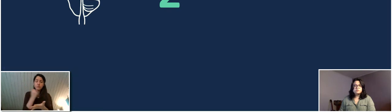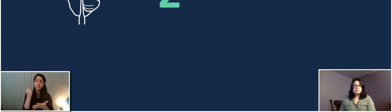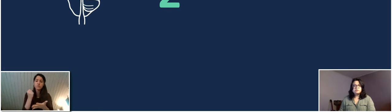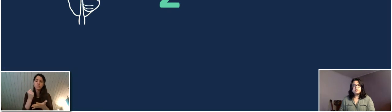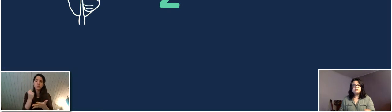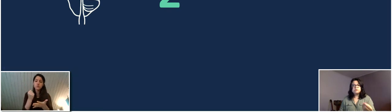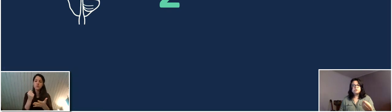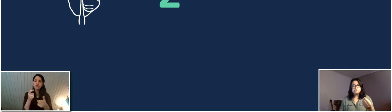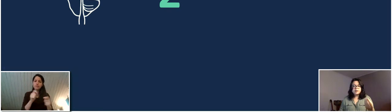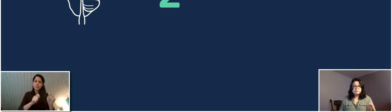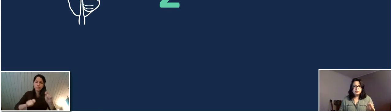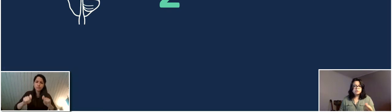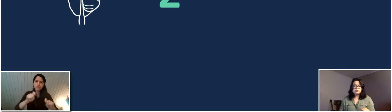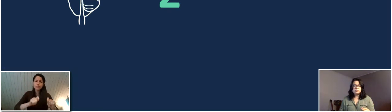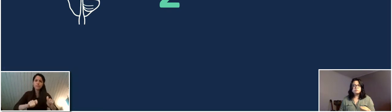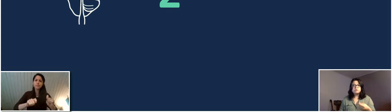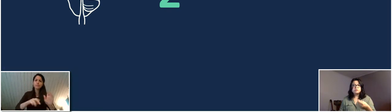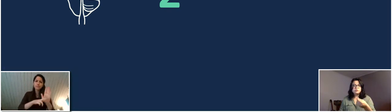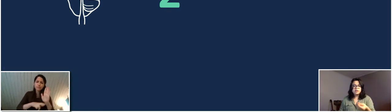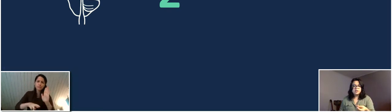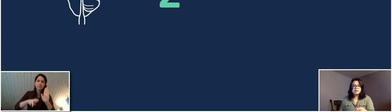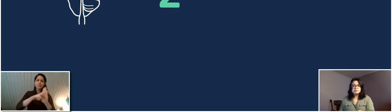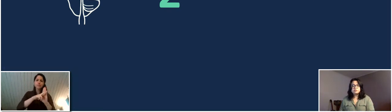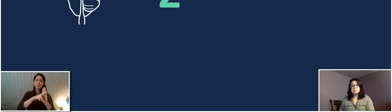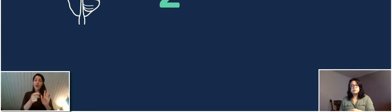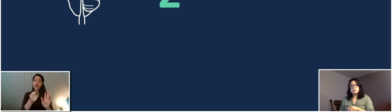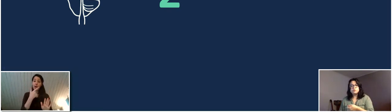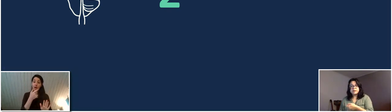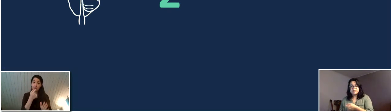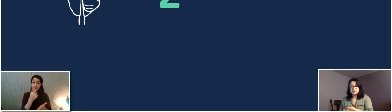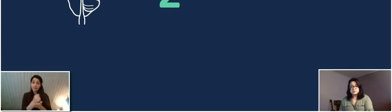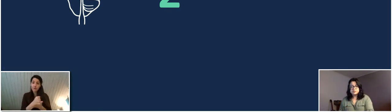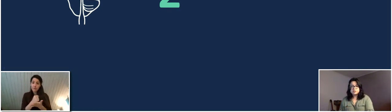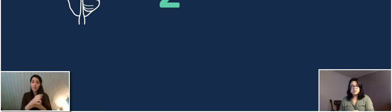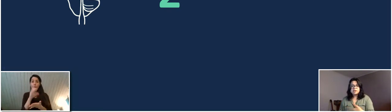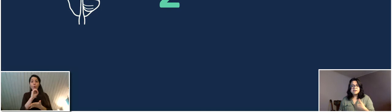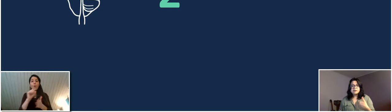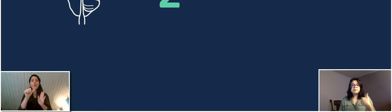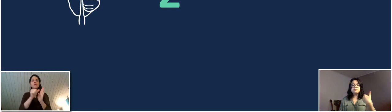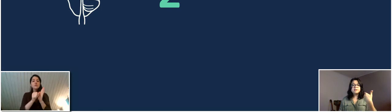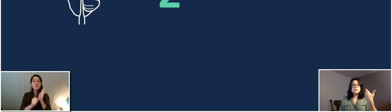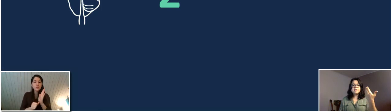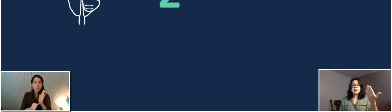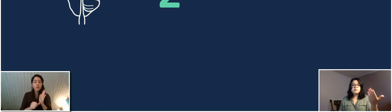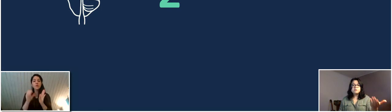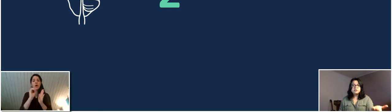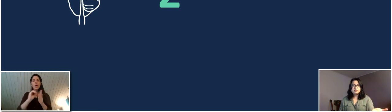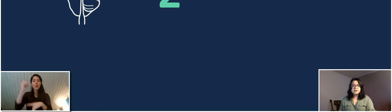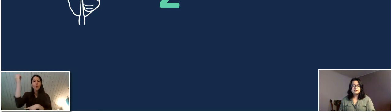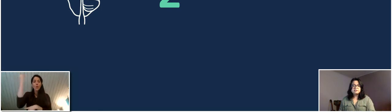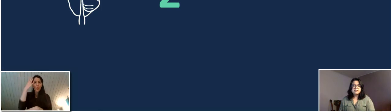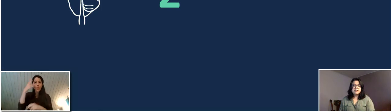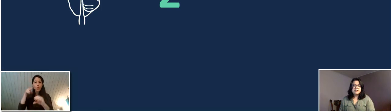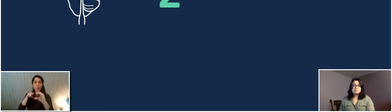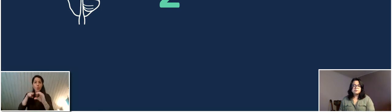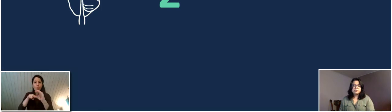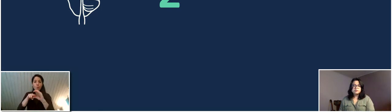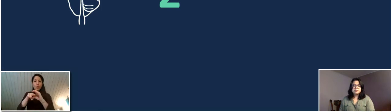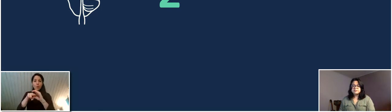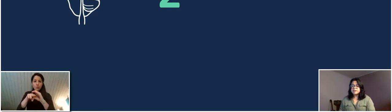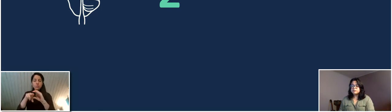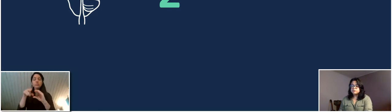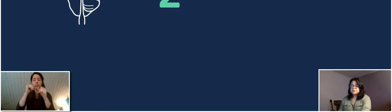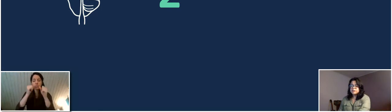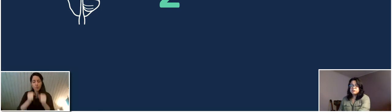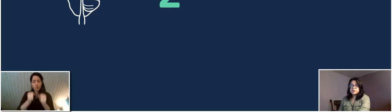tratamientos, tanto fármacos como cirugías, como radiación, que permiten aumentar la vida de las personas